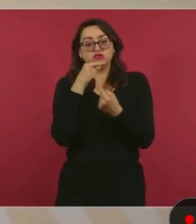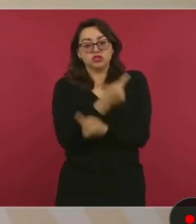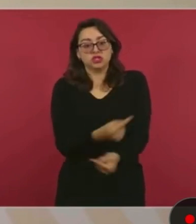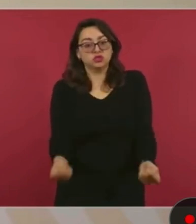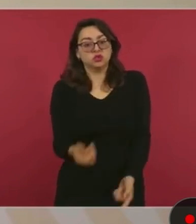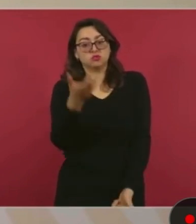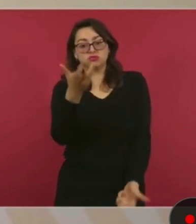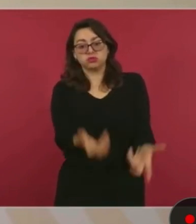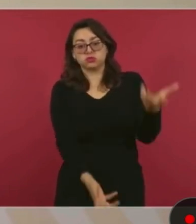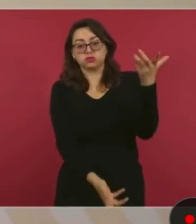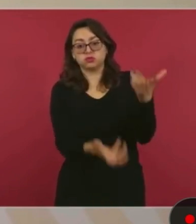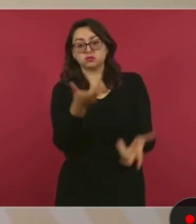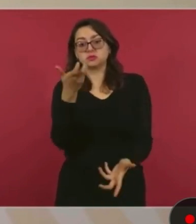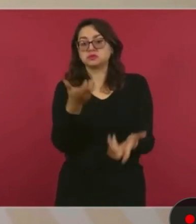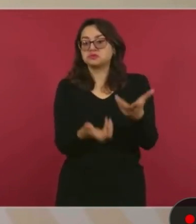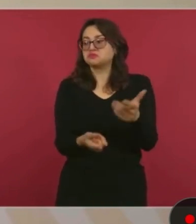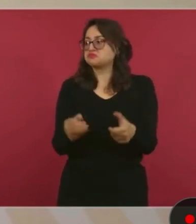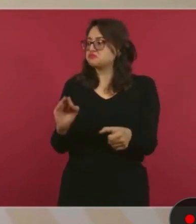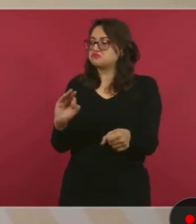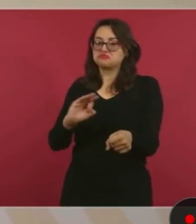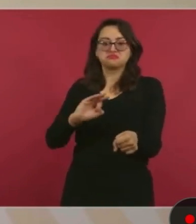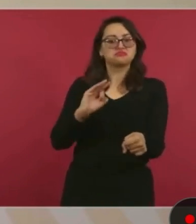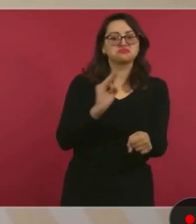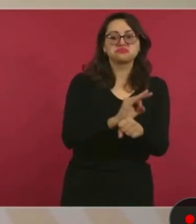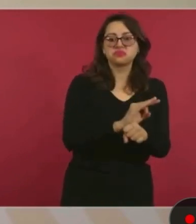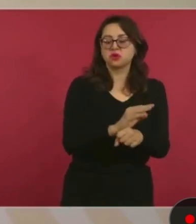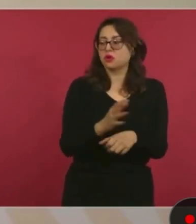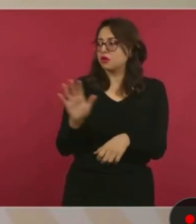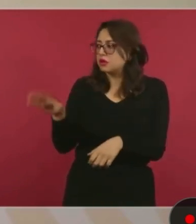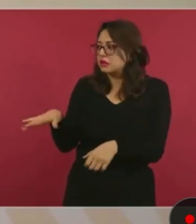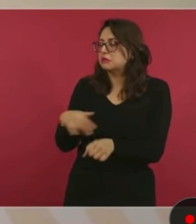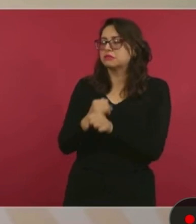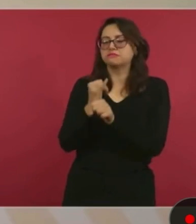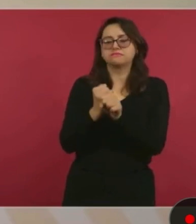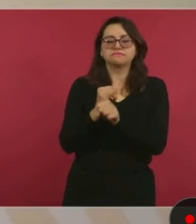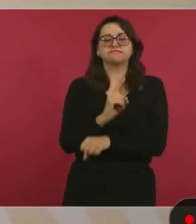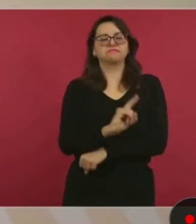Otorga amparos, bueno, otorgaba amparos,